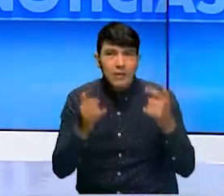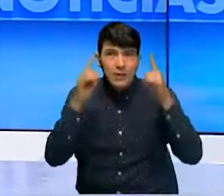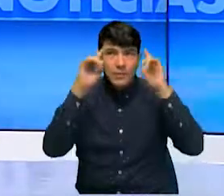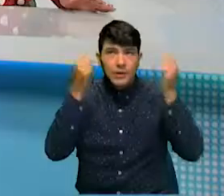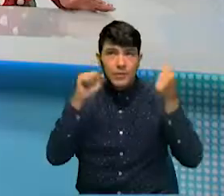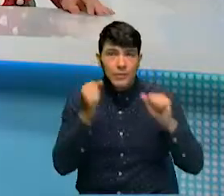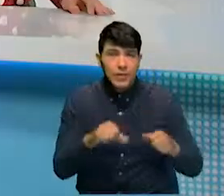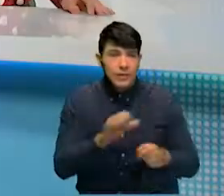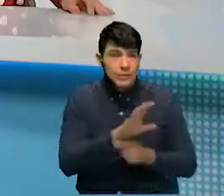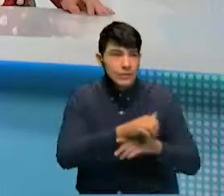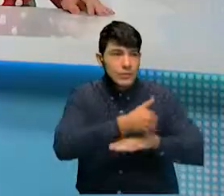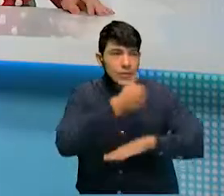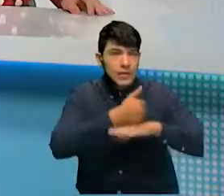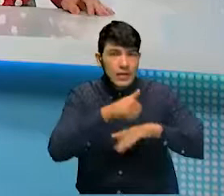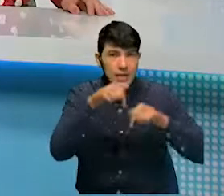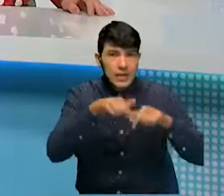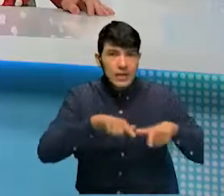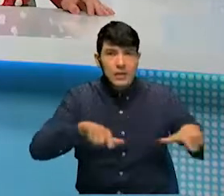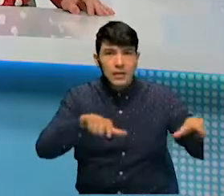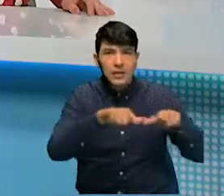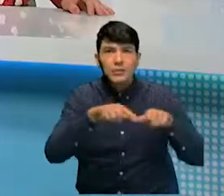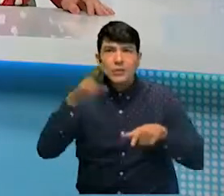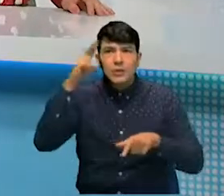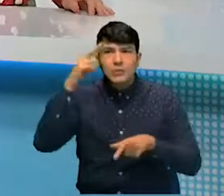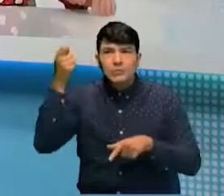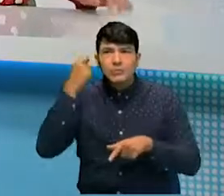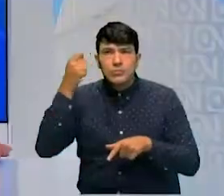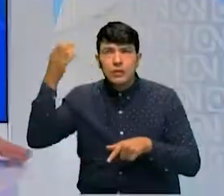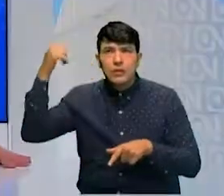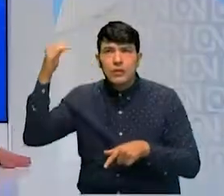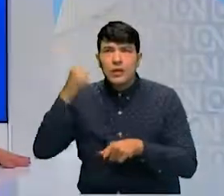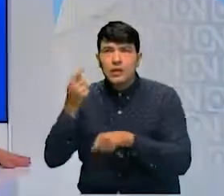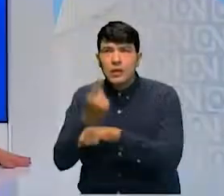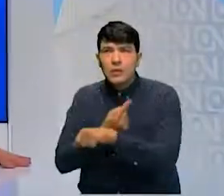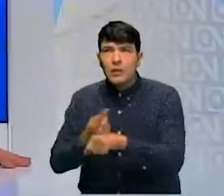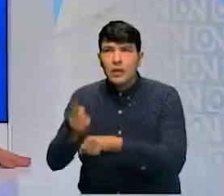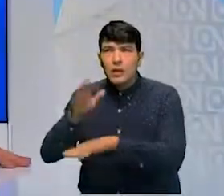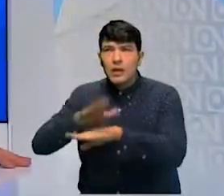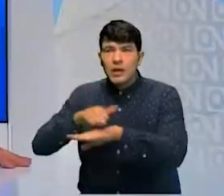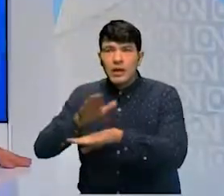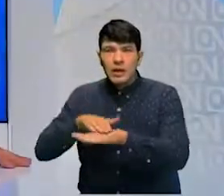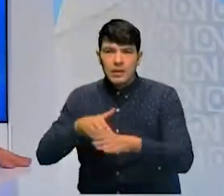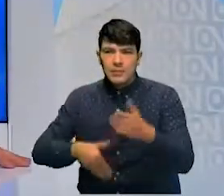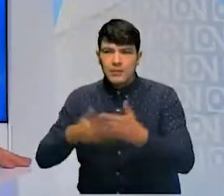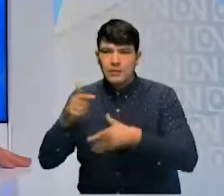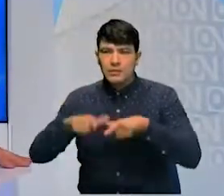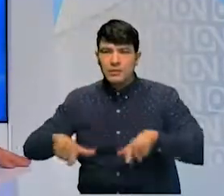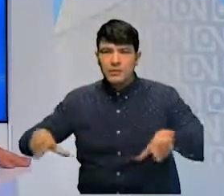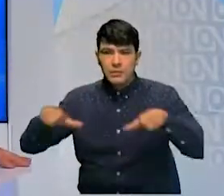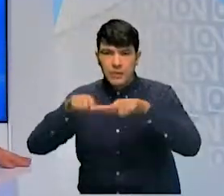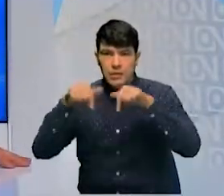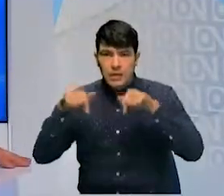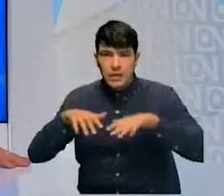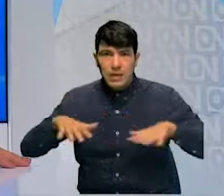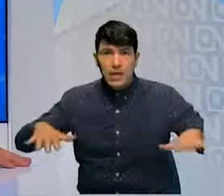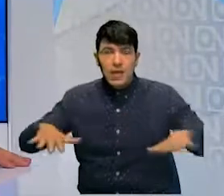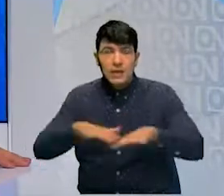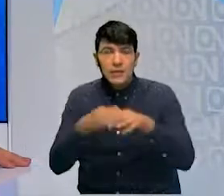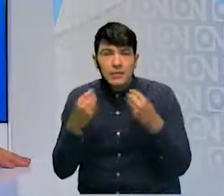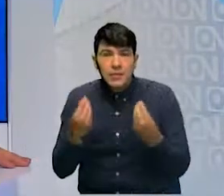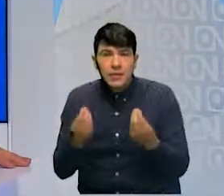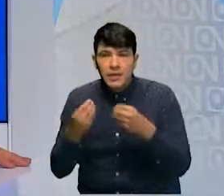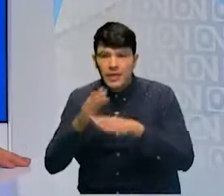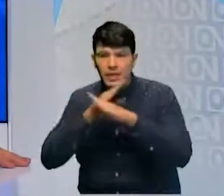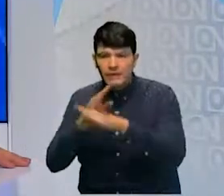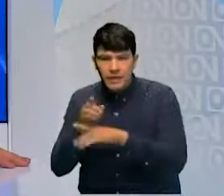migratorias. Por esta razón, durante las últimas horas, Migración Colombia anunció la puesta en marcha de un puesto móvil en la frontera. Eso para controlar